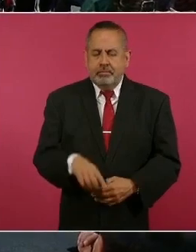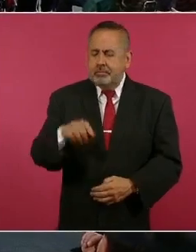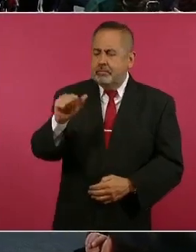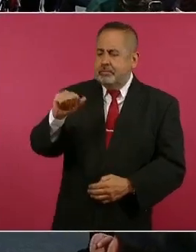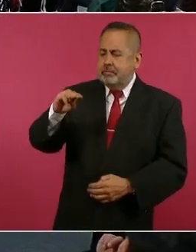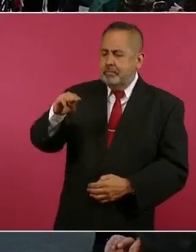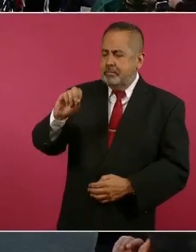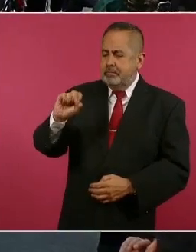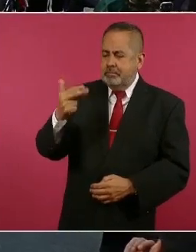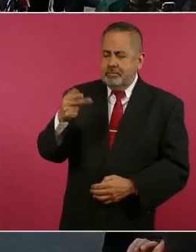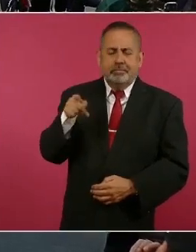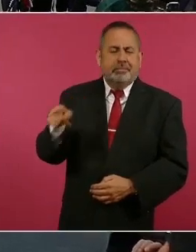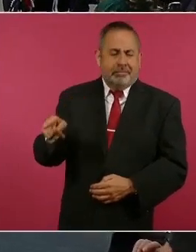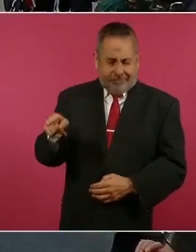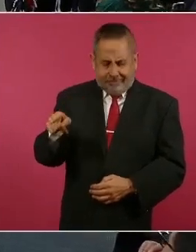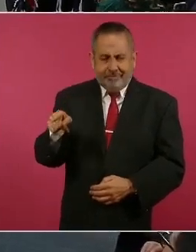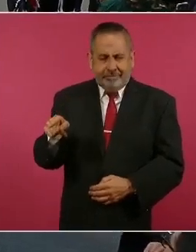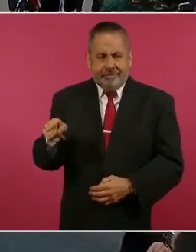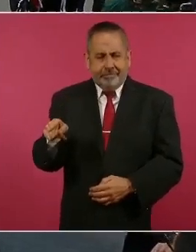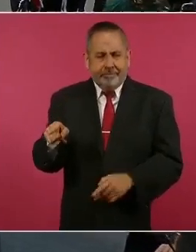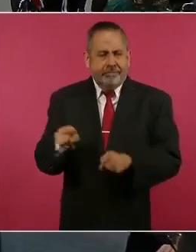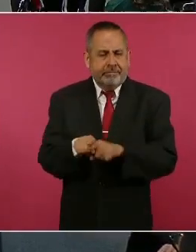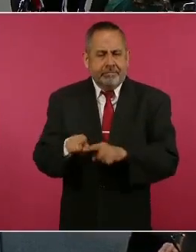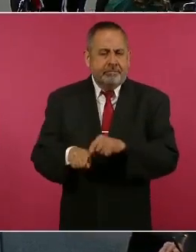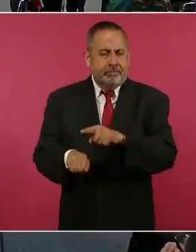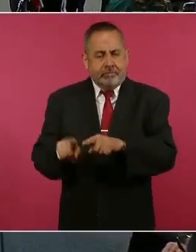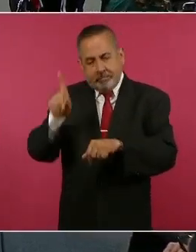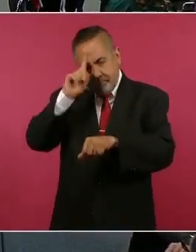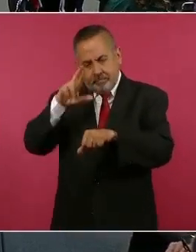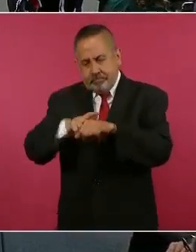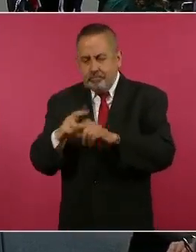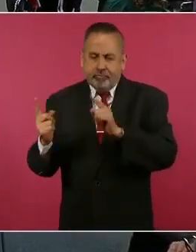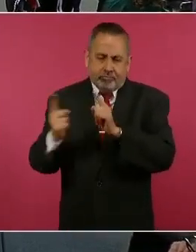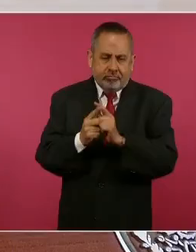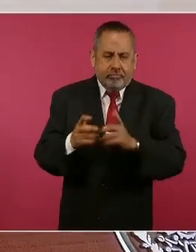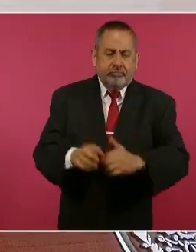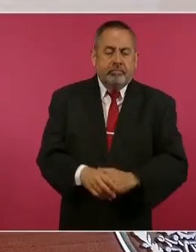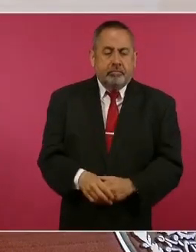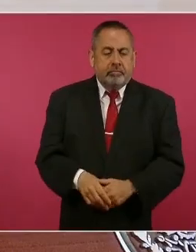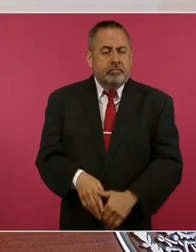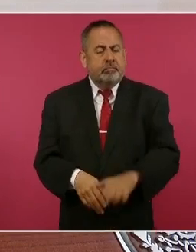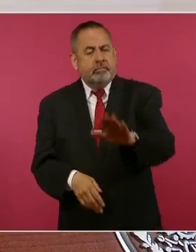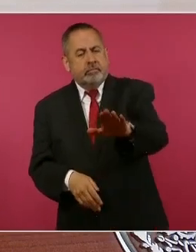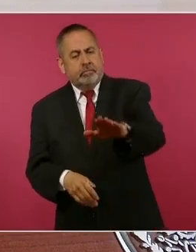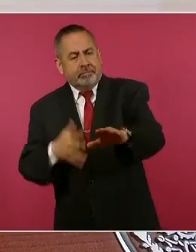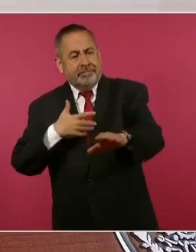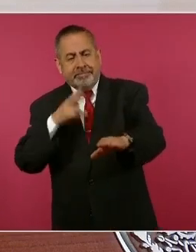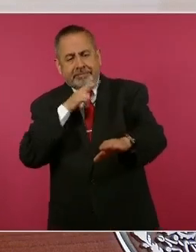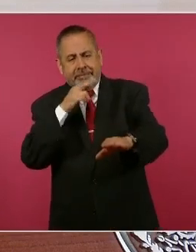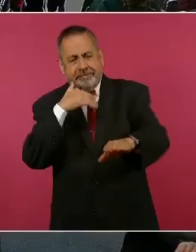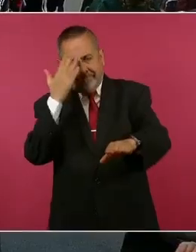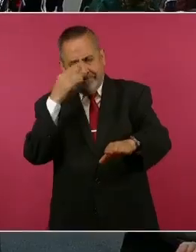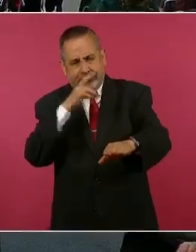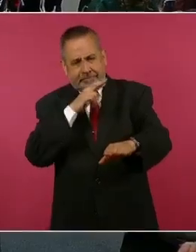Amos. Sí. Él es el asesor. Señor presidente, como sé que está apurado.